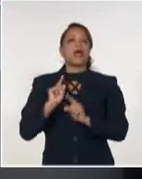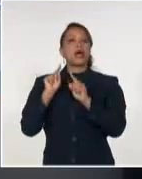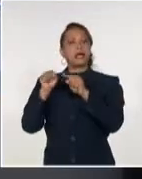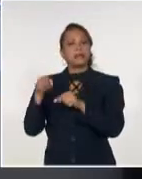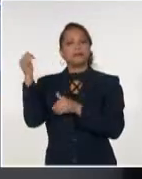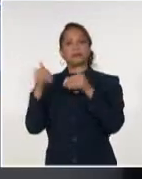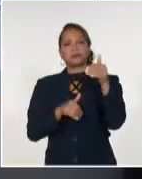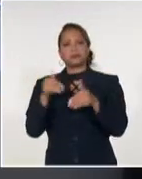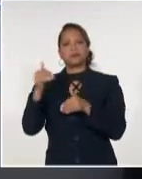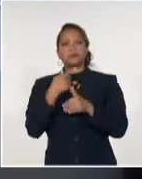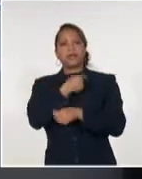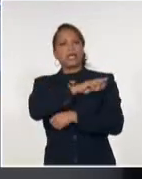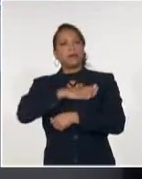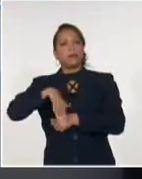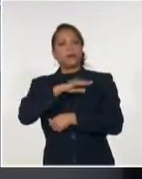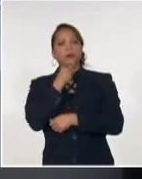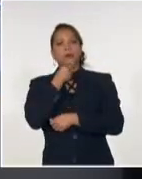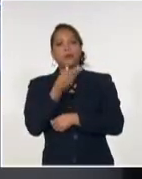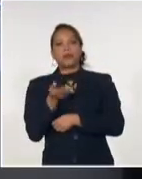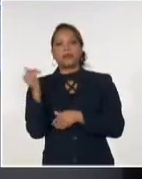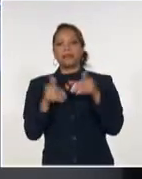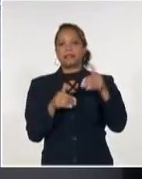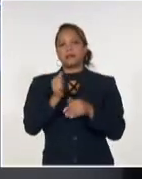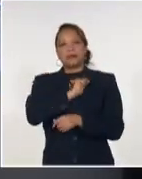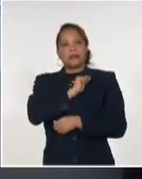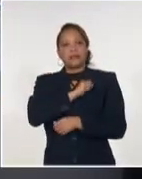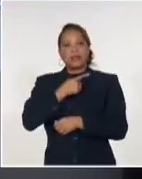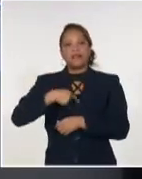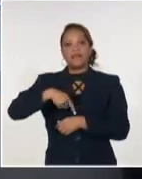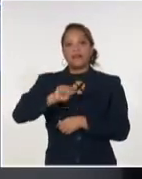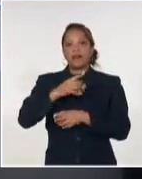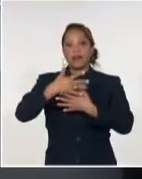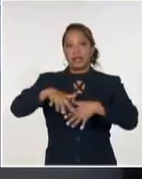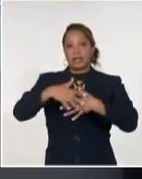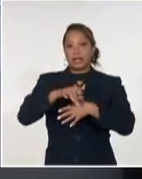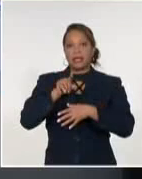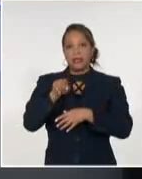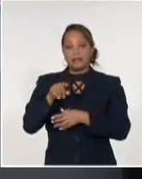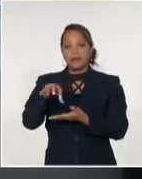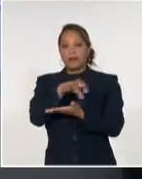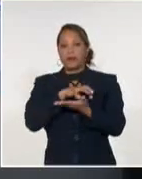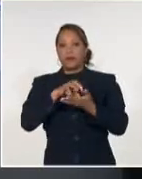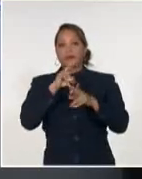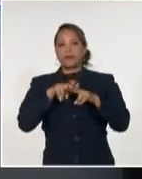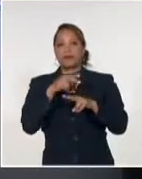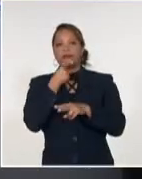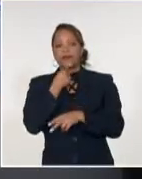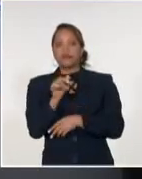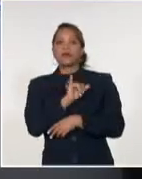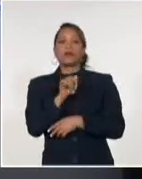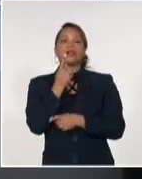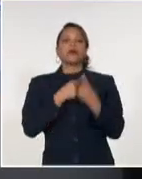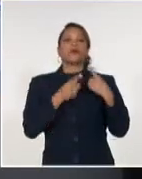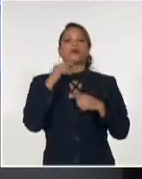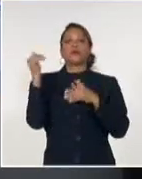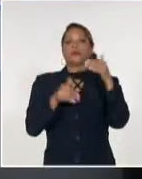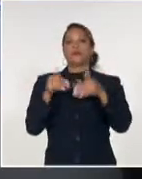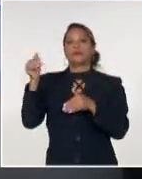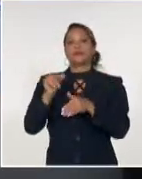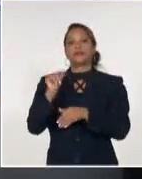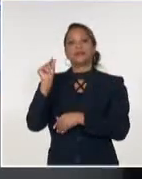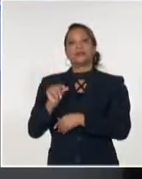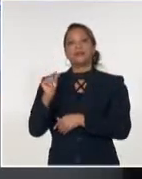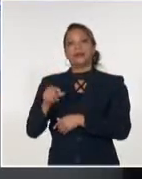decir, el público, a menos de que las personas puedan dirigirse a la Calle de Madera como sucede tradicionalmente, también estarán los participantes que tendrán tendrán